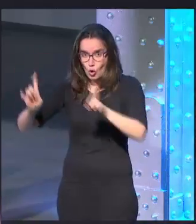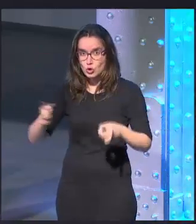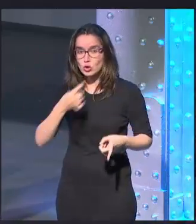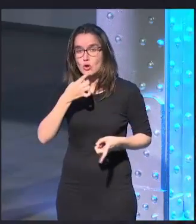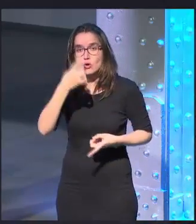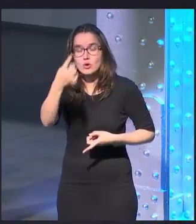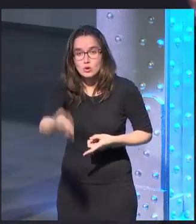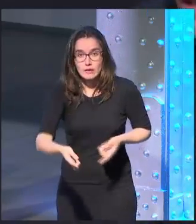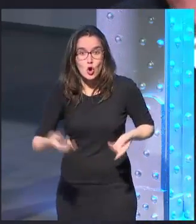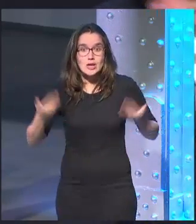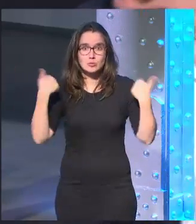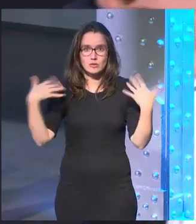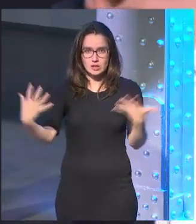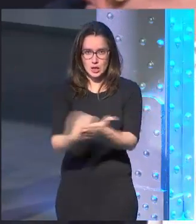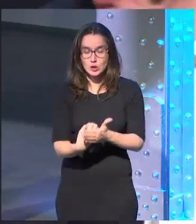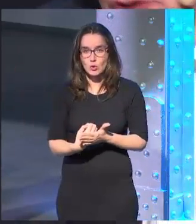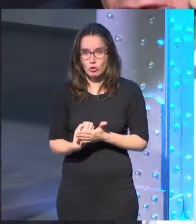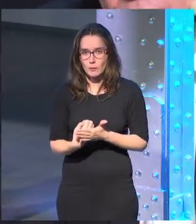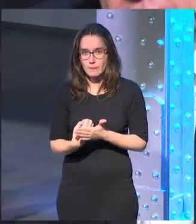su responsabilidad, bueno, de todos.